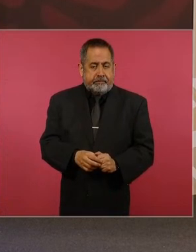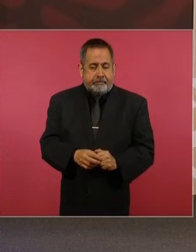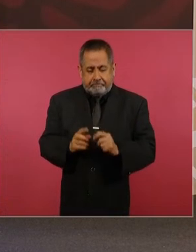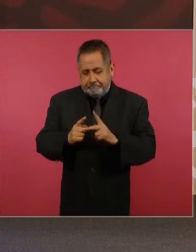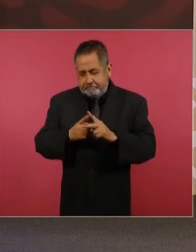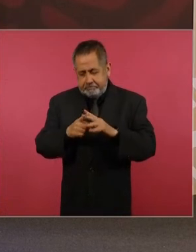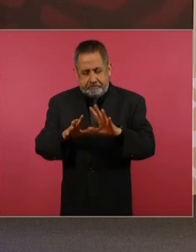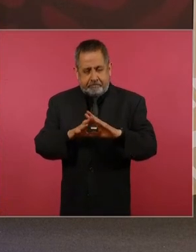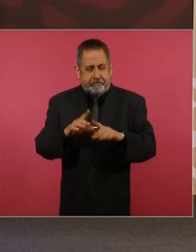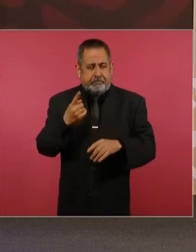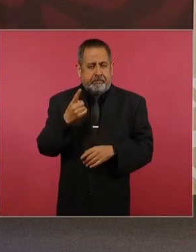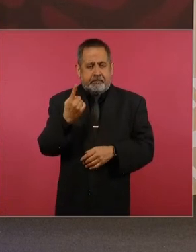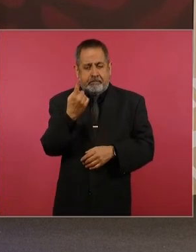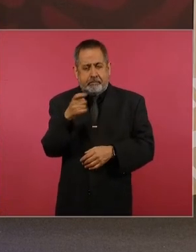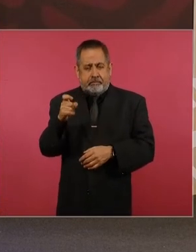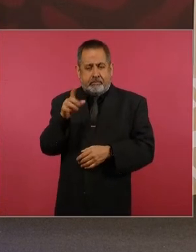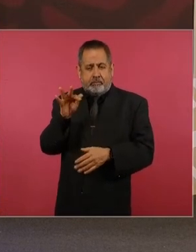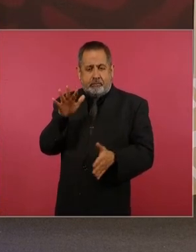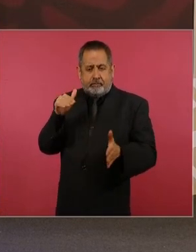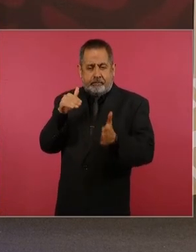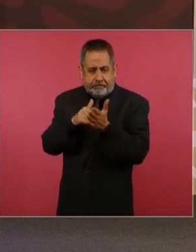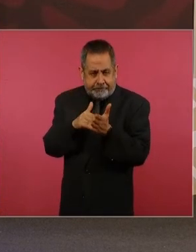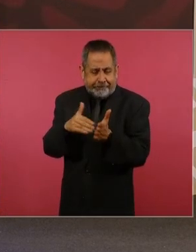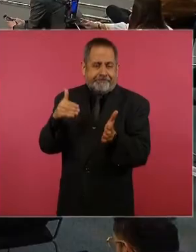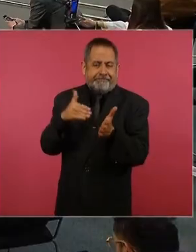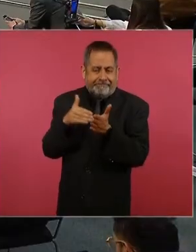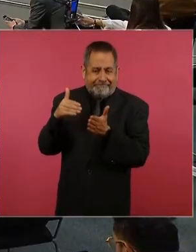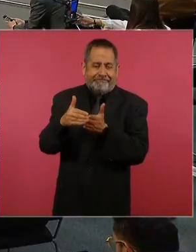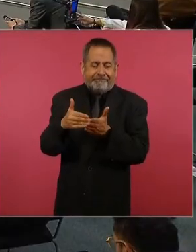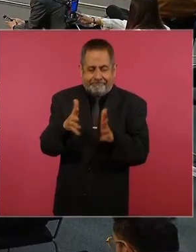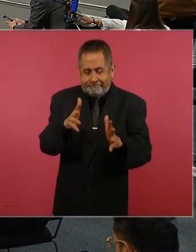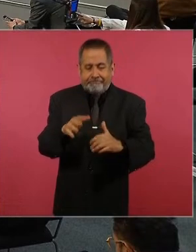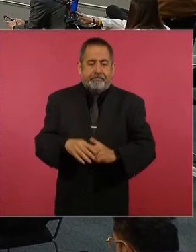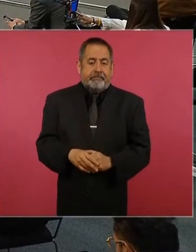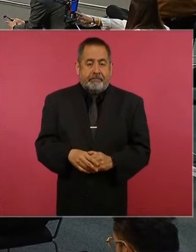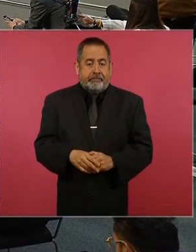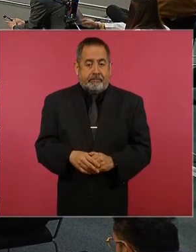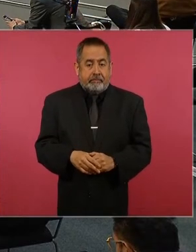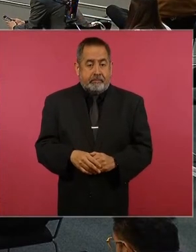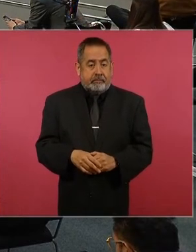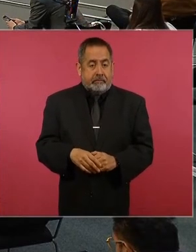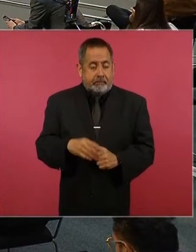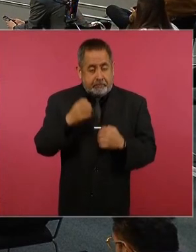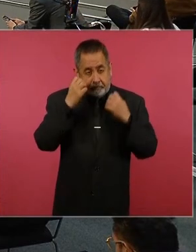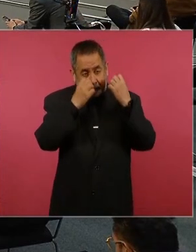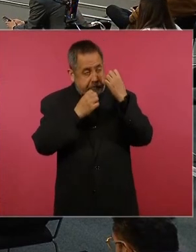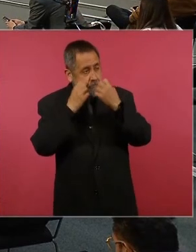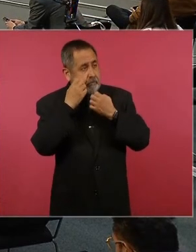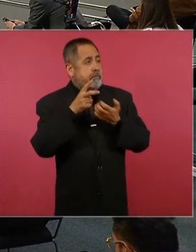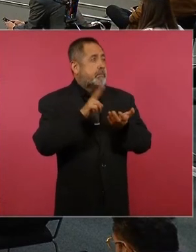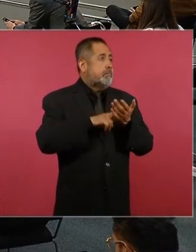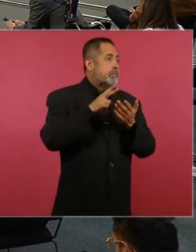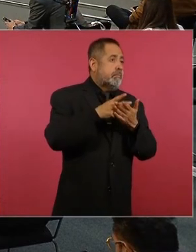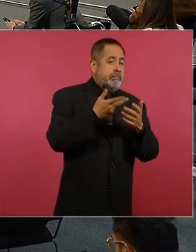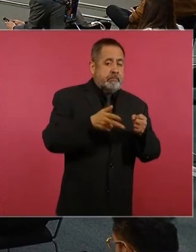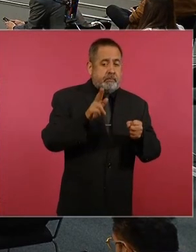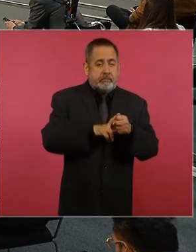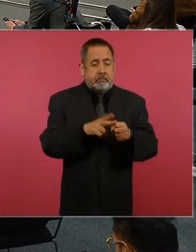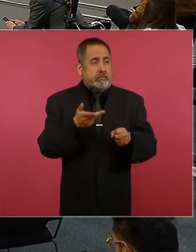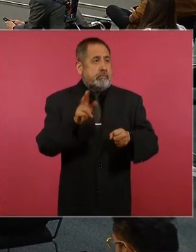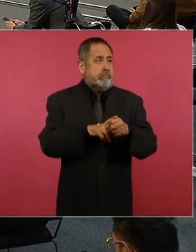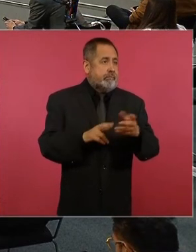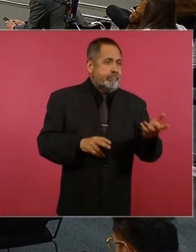proyectada daba 140 mil millones. Cuando se hicieron los avalúos de lo que cuestan los